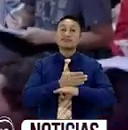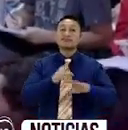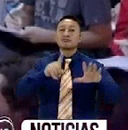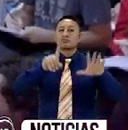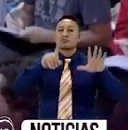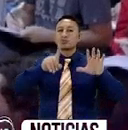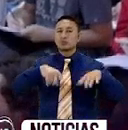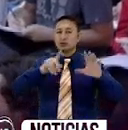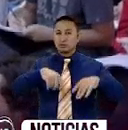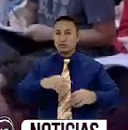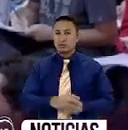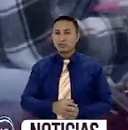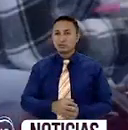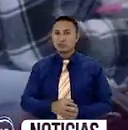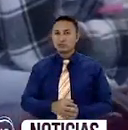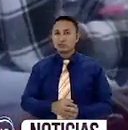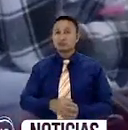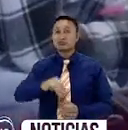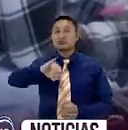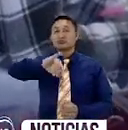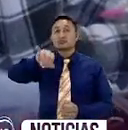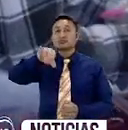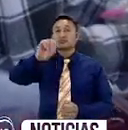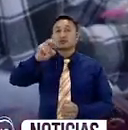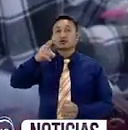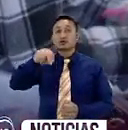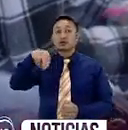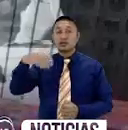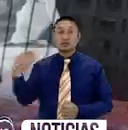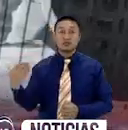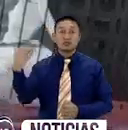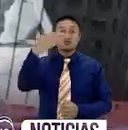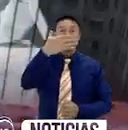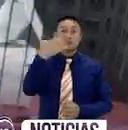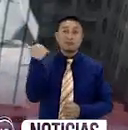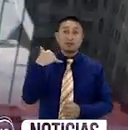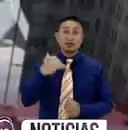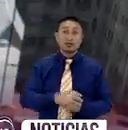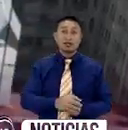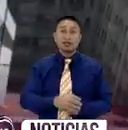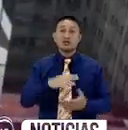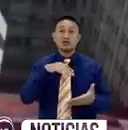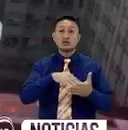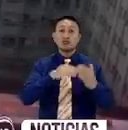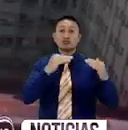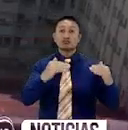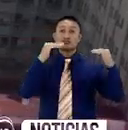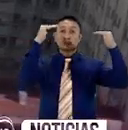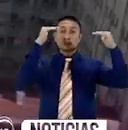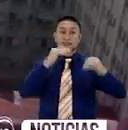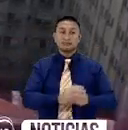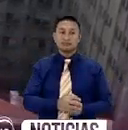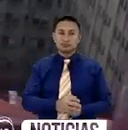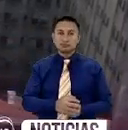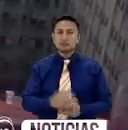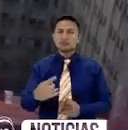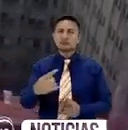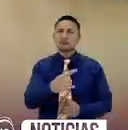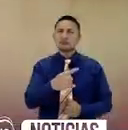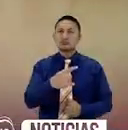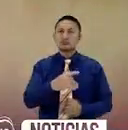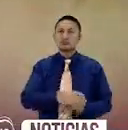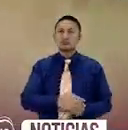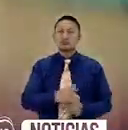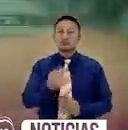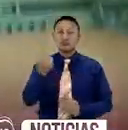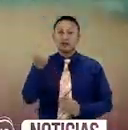aproximadamente Jonathan Tamayo decidió trasladarse hasta la Argentina para estudiar un posgrado su expectativa era que el